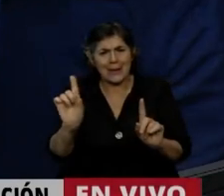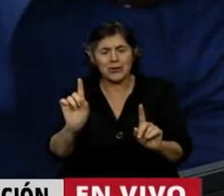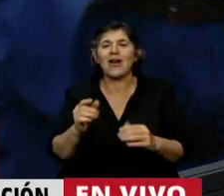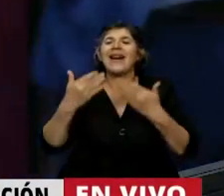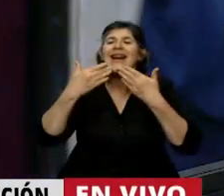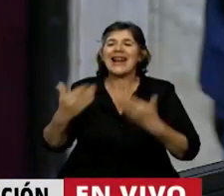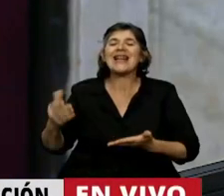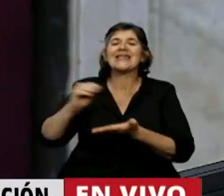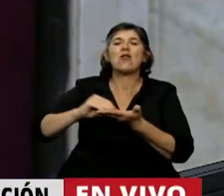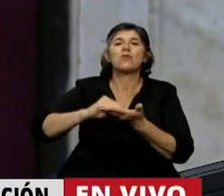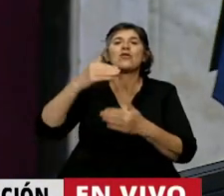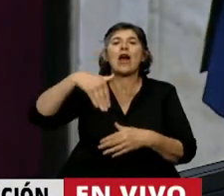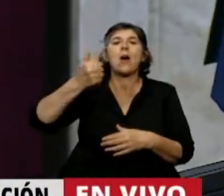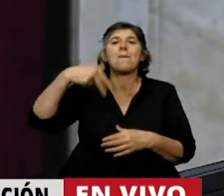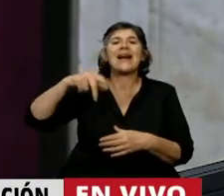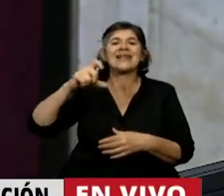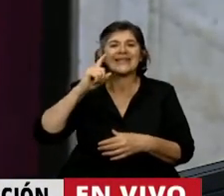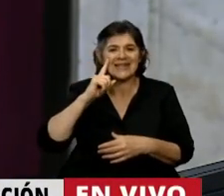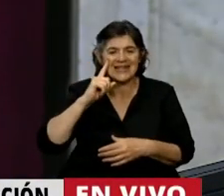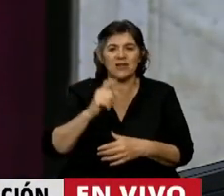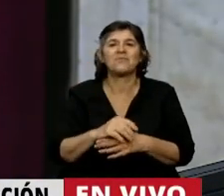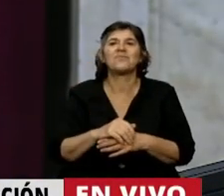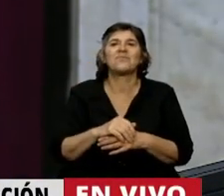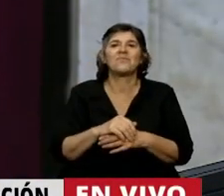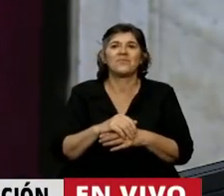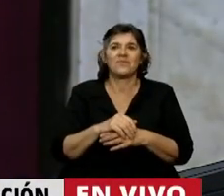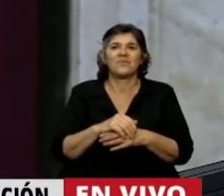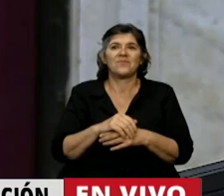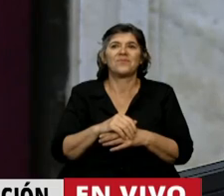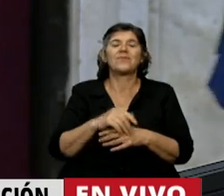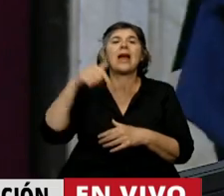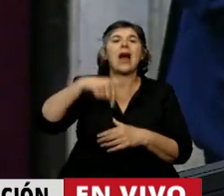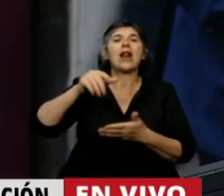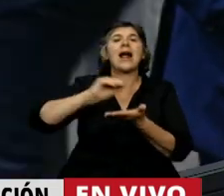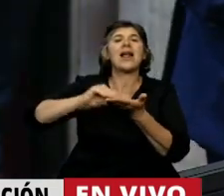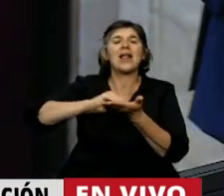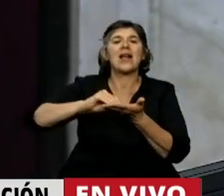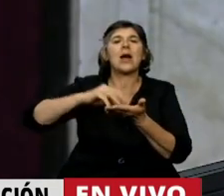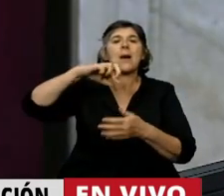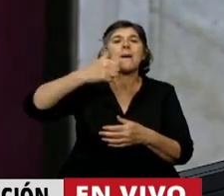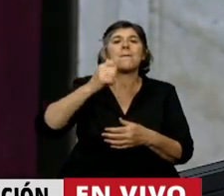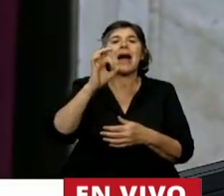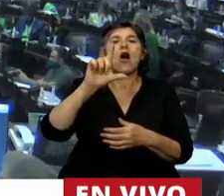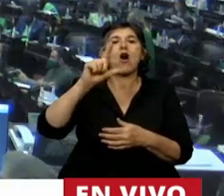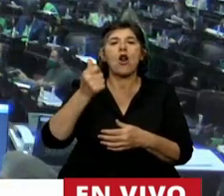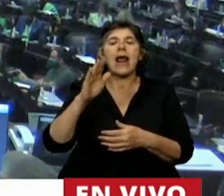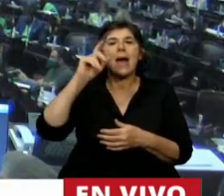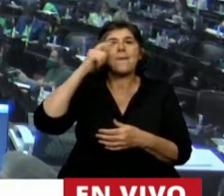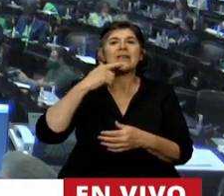como último discurso previo a la votación en el uso de la palabra la diputada paola vessvessián